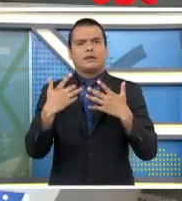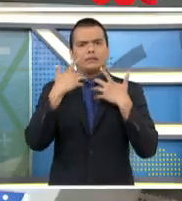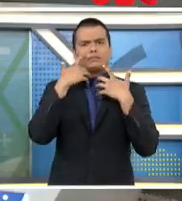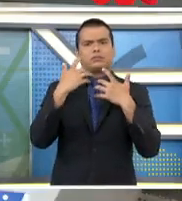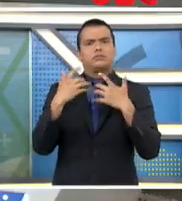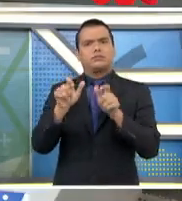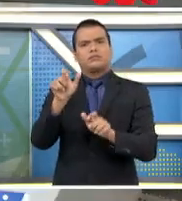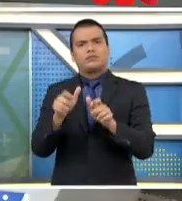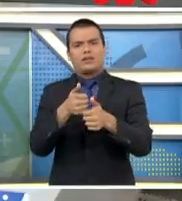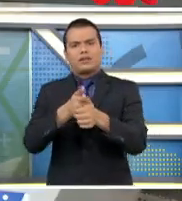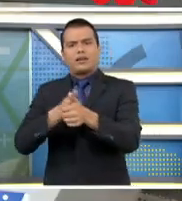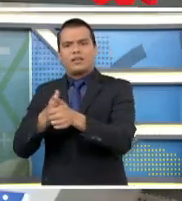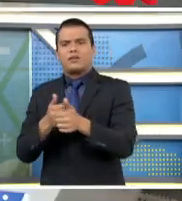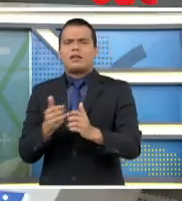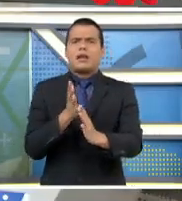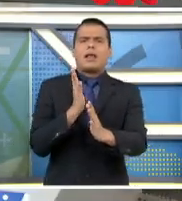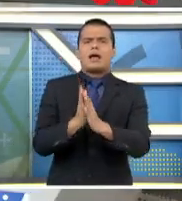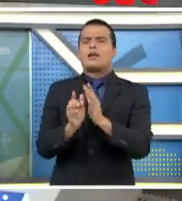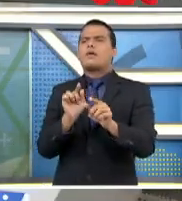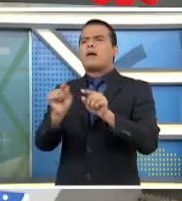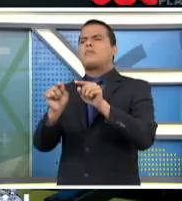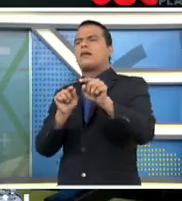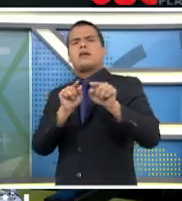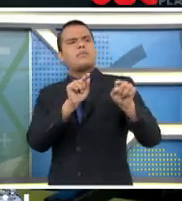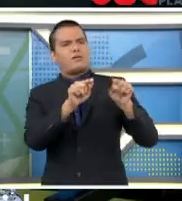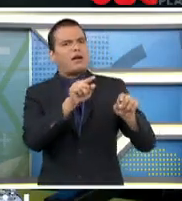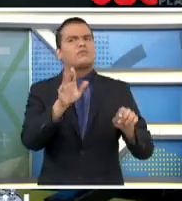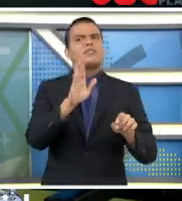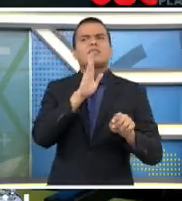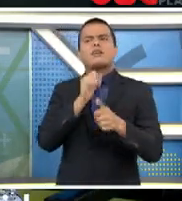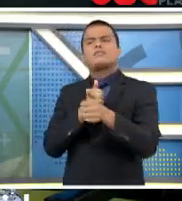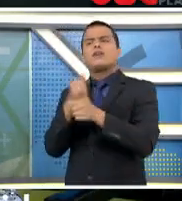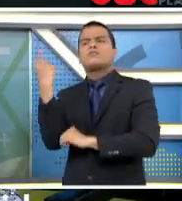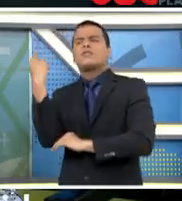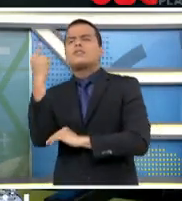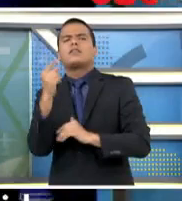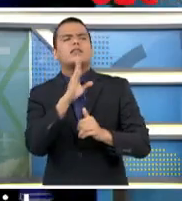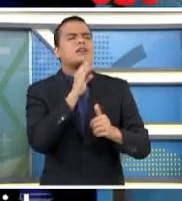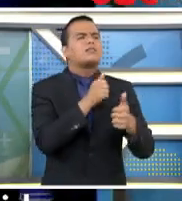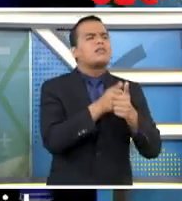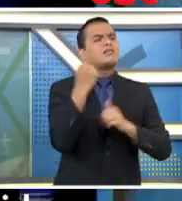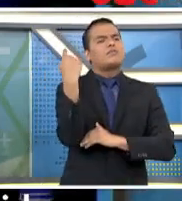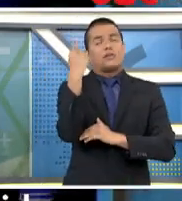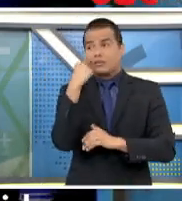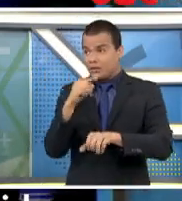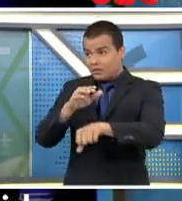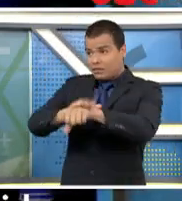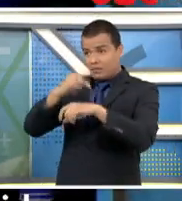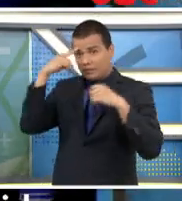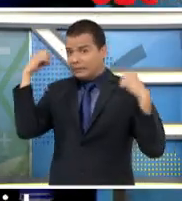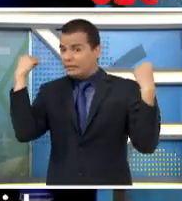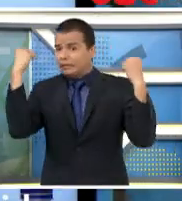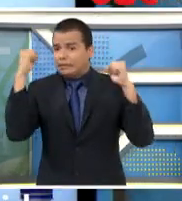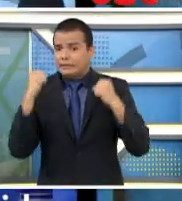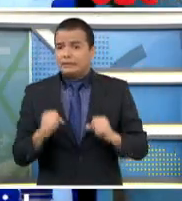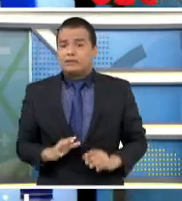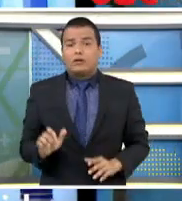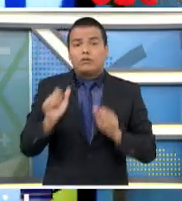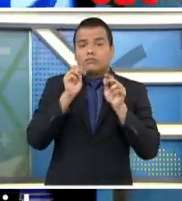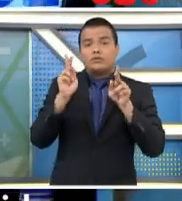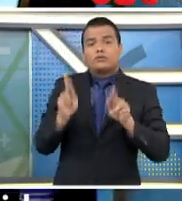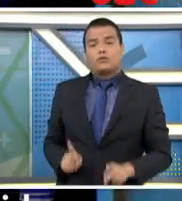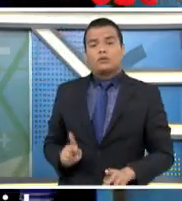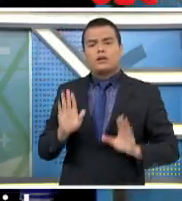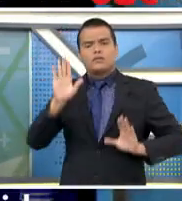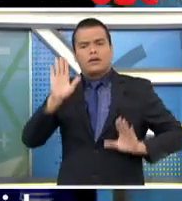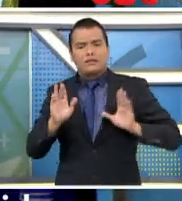los candidatos hablaron y se recriminaron sus apoyos políticos. A mí me preocupa cómo un día un candidato,